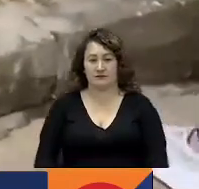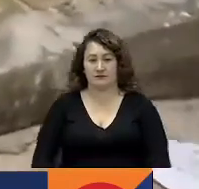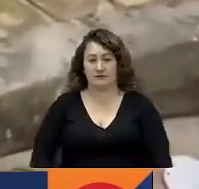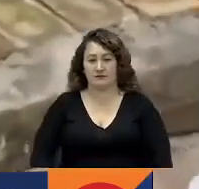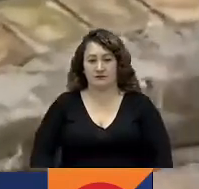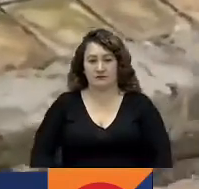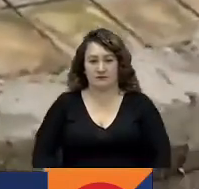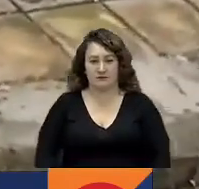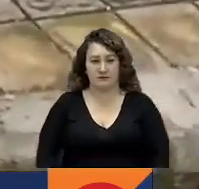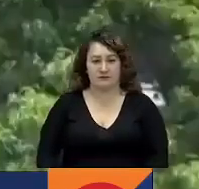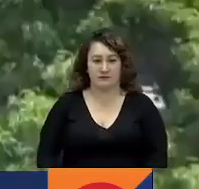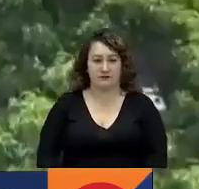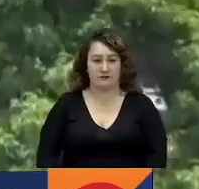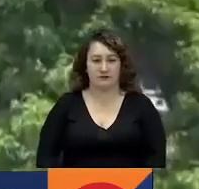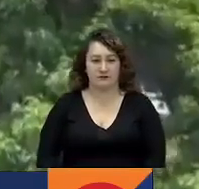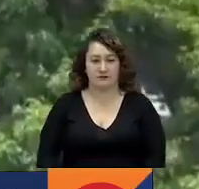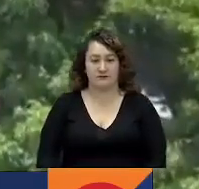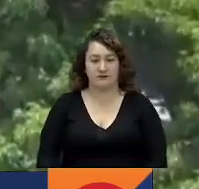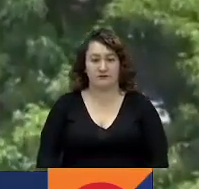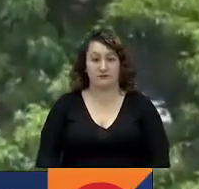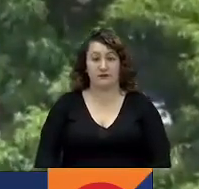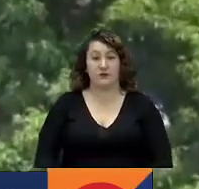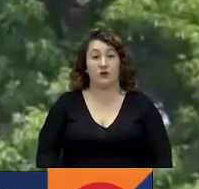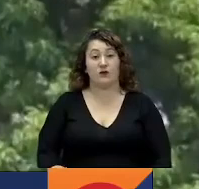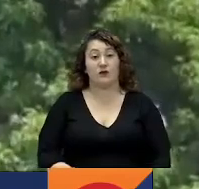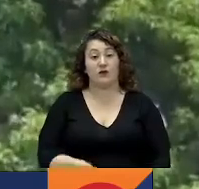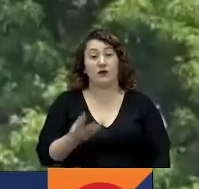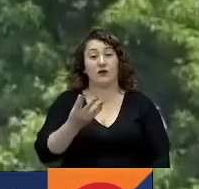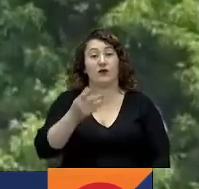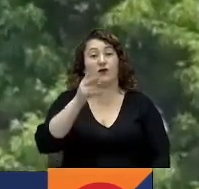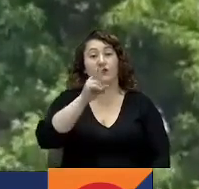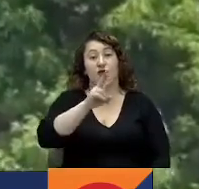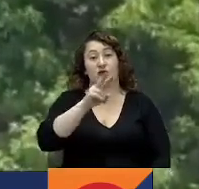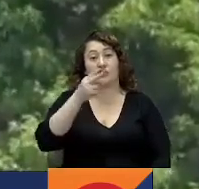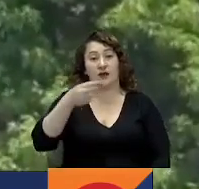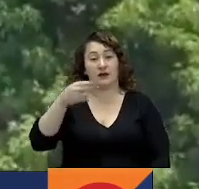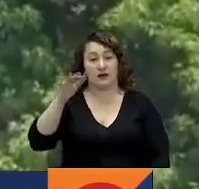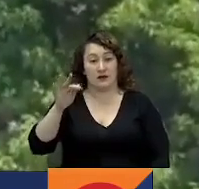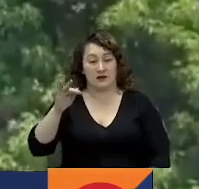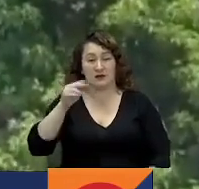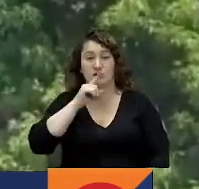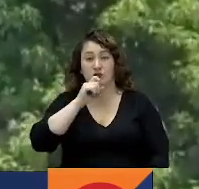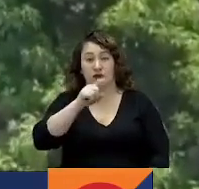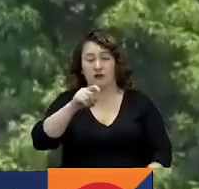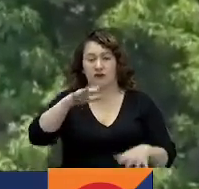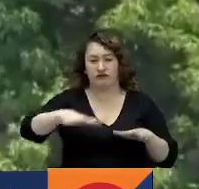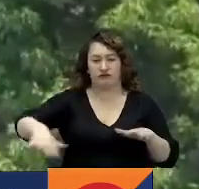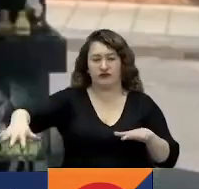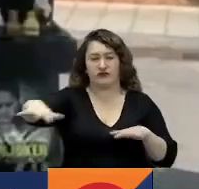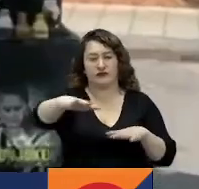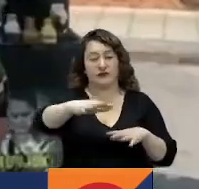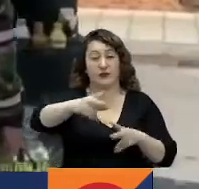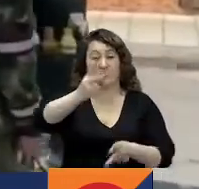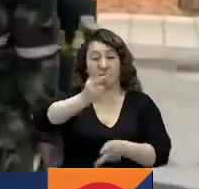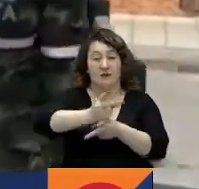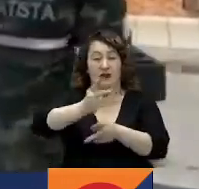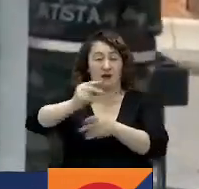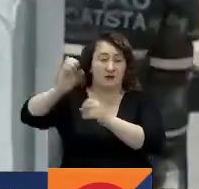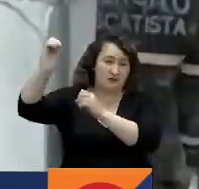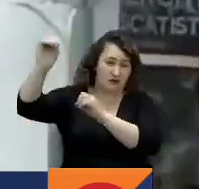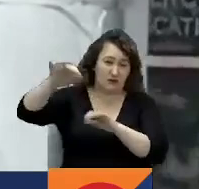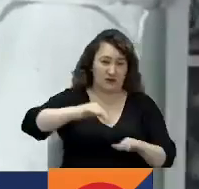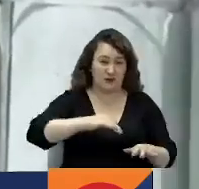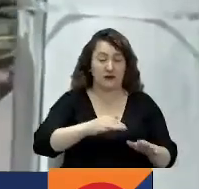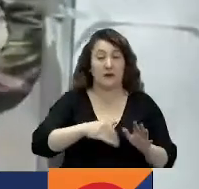ellos vinieron a ayudarme, miren. Son 2 hectáreas de la carpa occidental de Bucaramanga que se encuentra en riesgo de deslizamiento y son